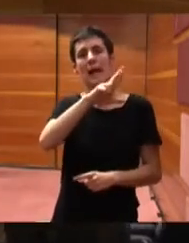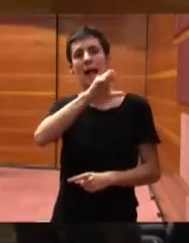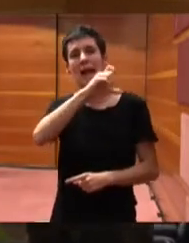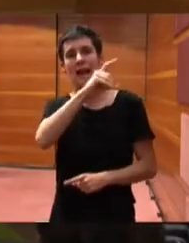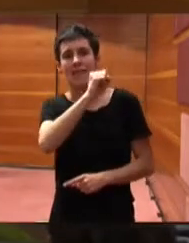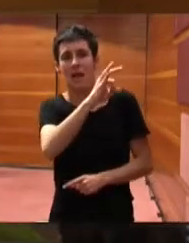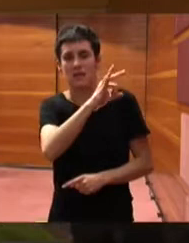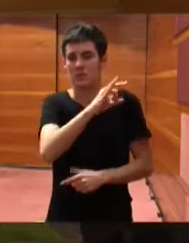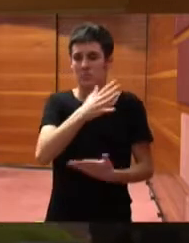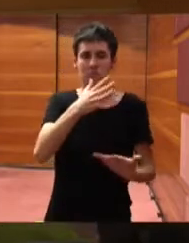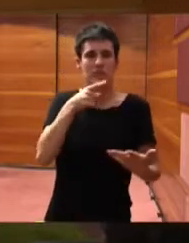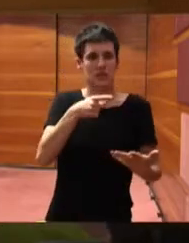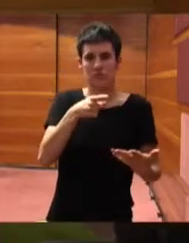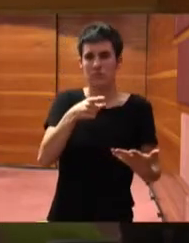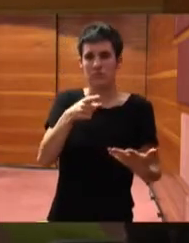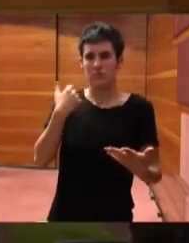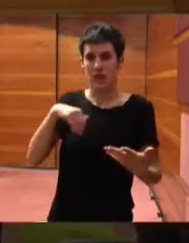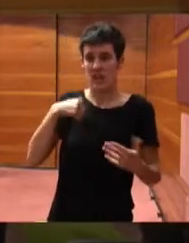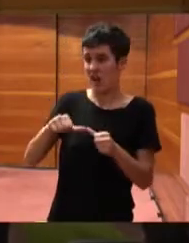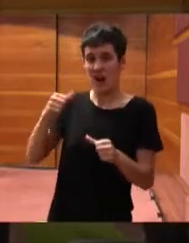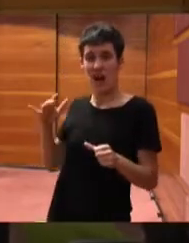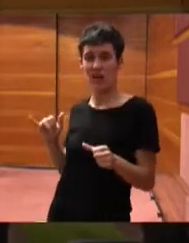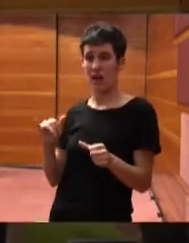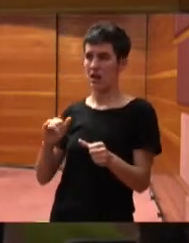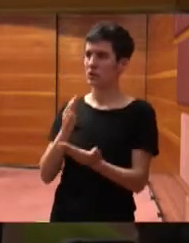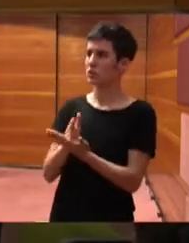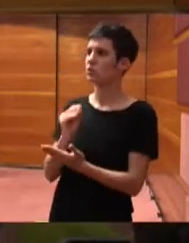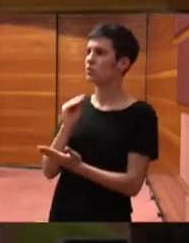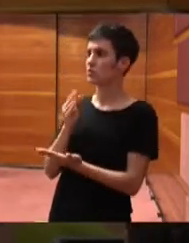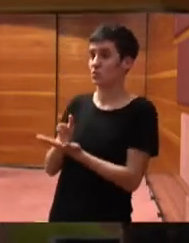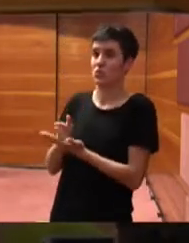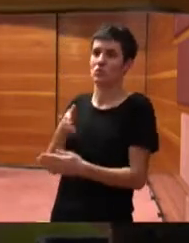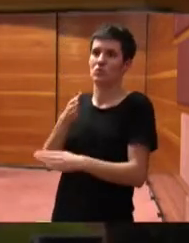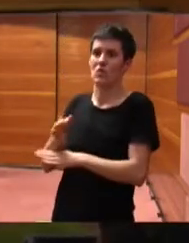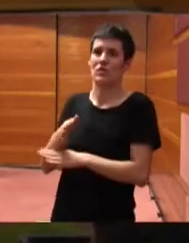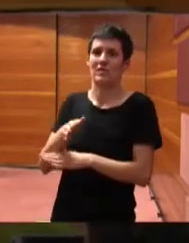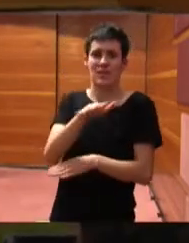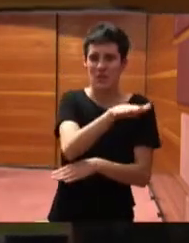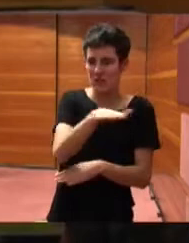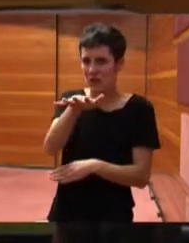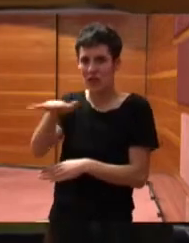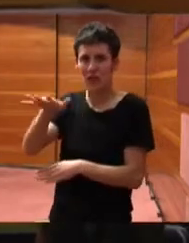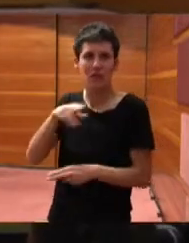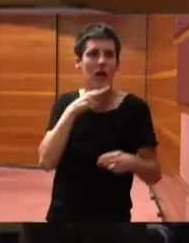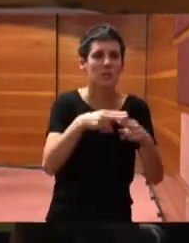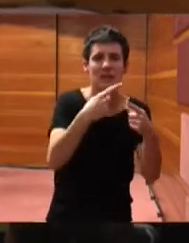Eso. Yo suelo preguntar, si se me olvidan todos los nombres, que hace voy a un curso les pregunto y en cada comarca había un nombre.